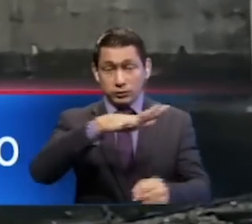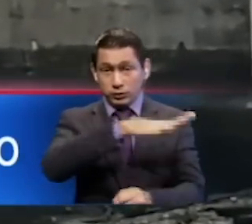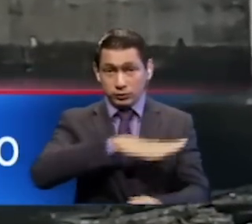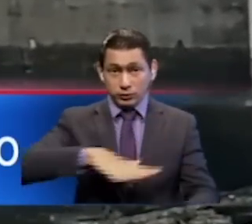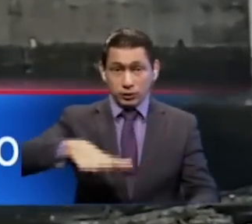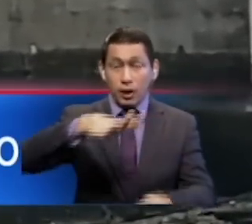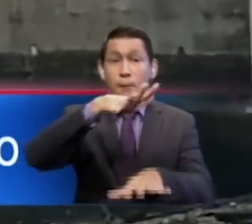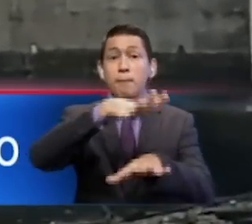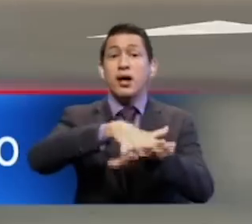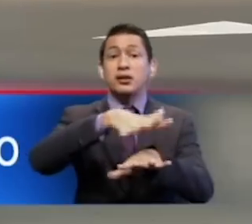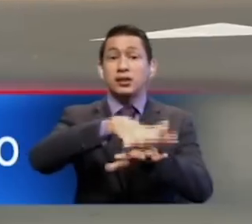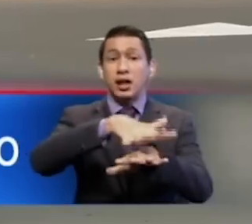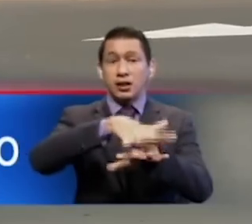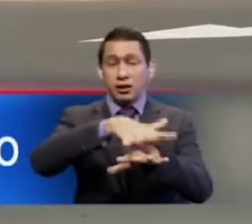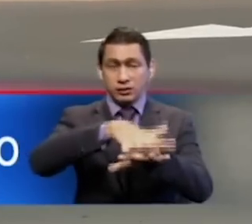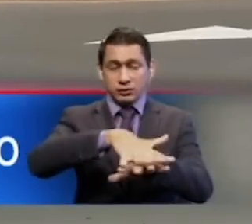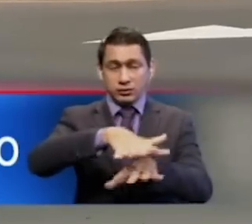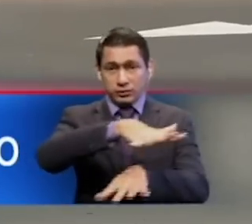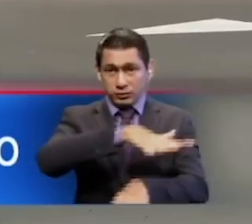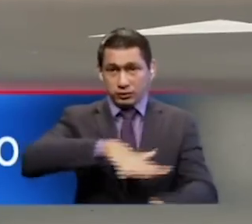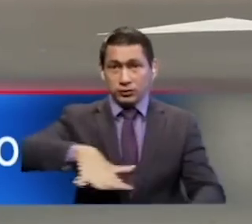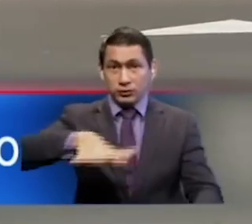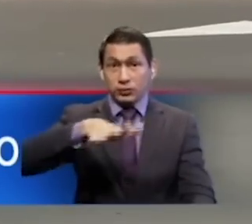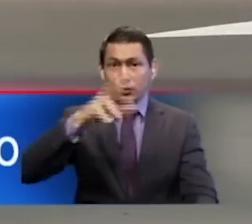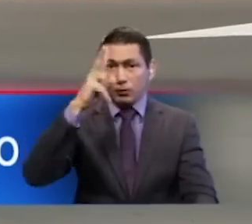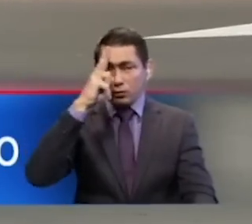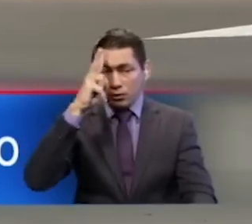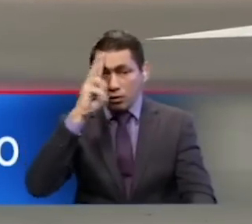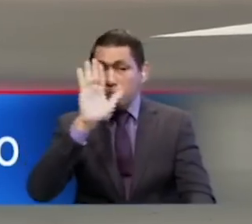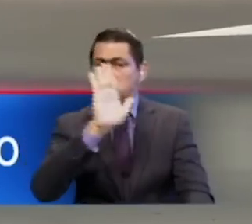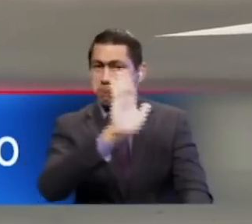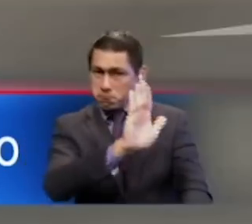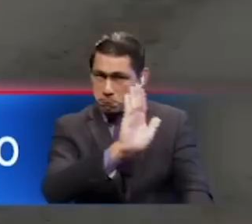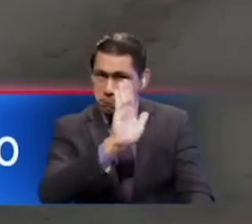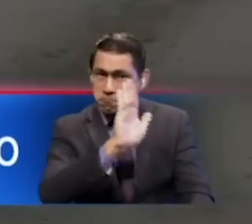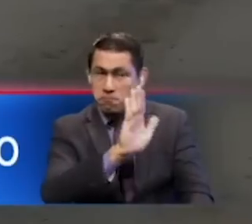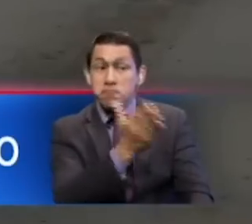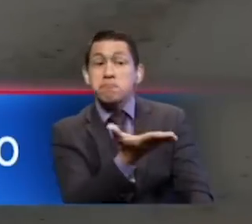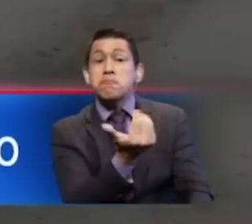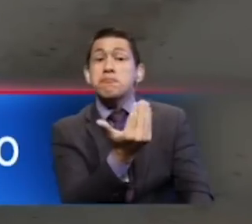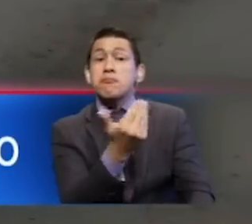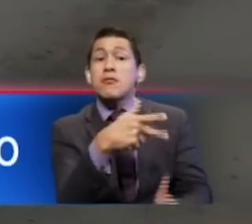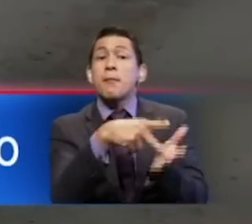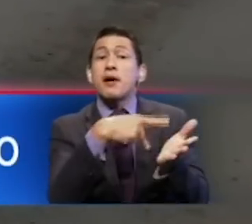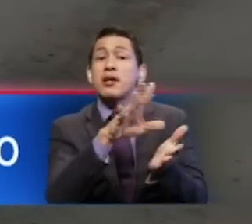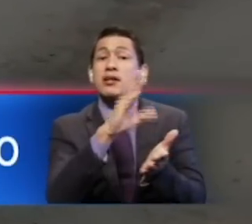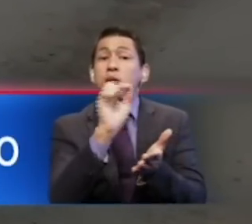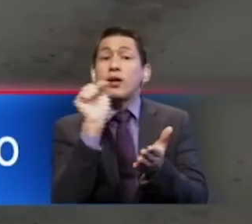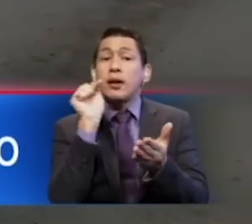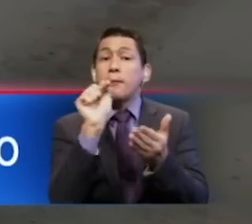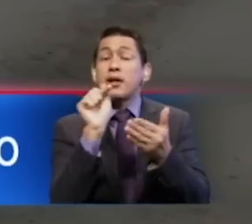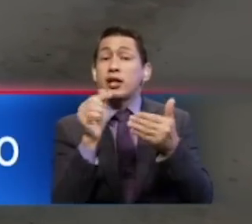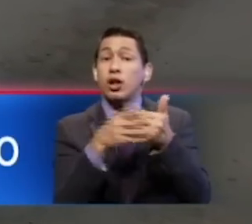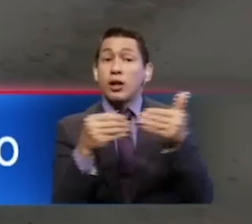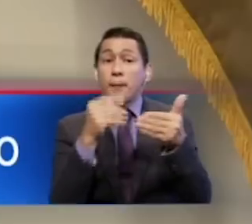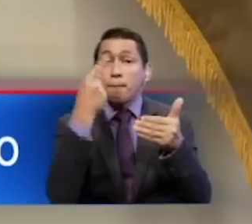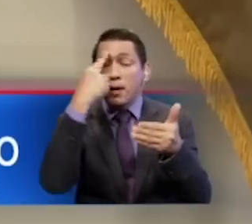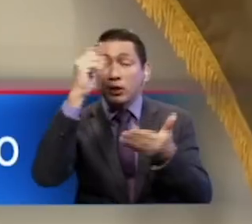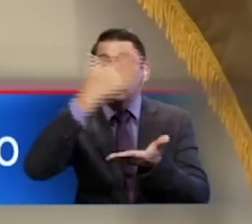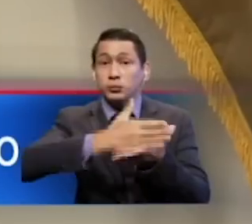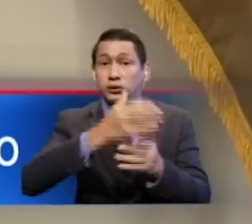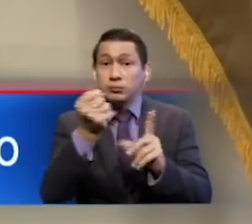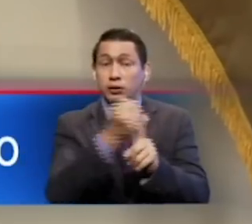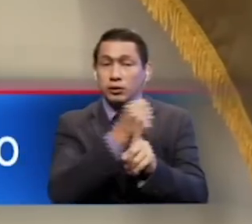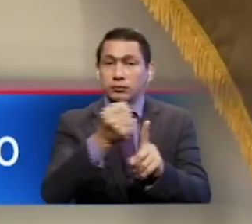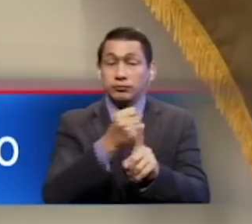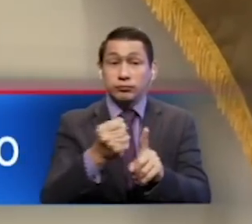en Machala habrían recibido la amenaza de extorsionadores que exigían el pago de $50,000 para no atentar contra ellos.